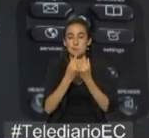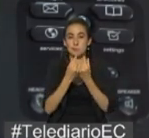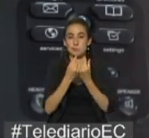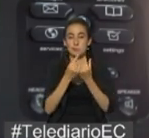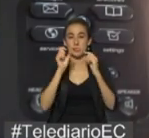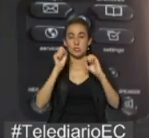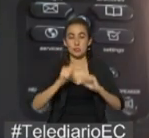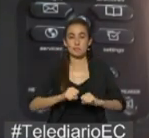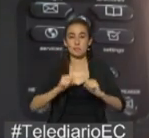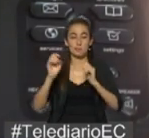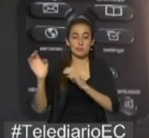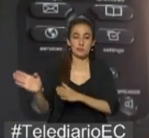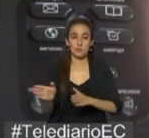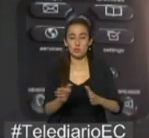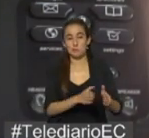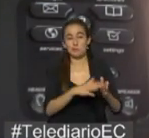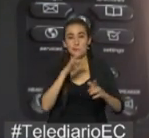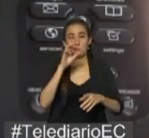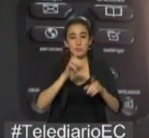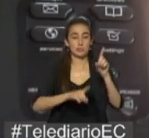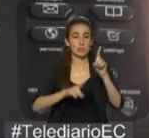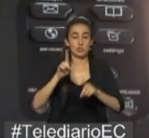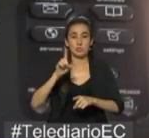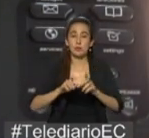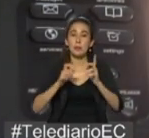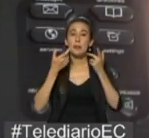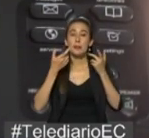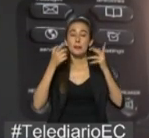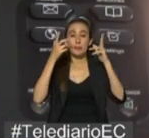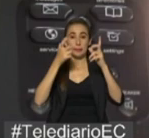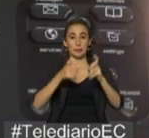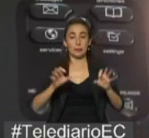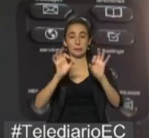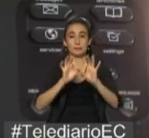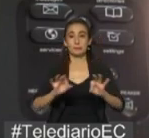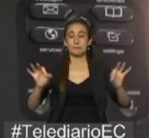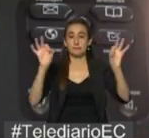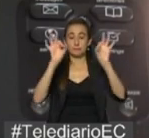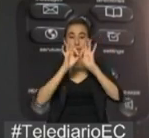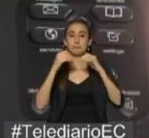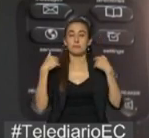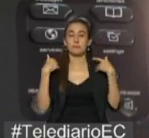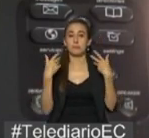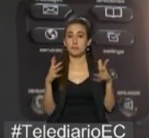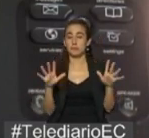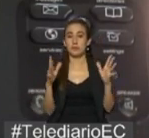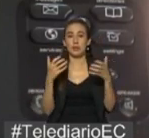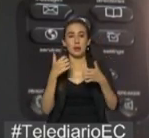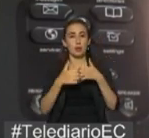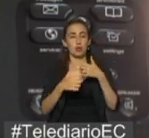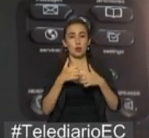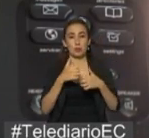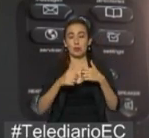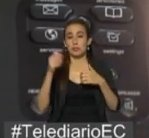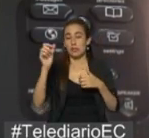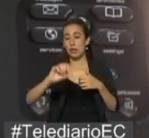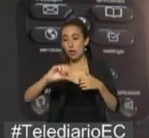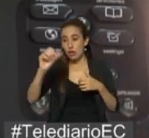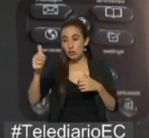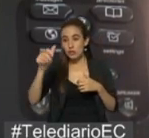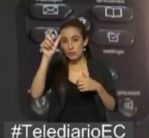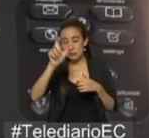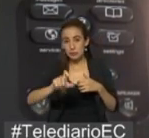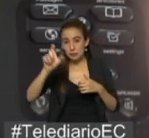del protocolo, y con respecto a esas personas, niños, por ejemplo, evidentemente no hay ninguna complicación. Las otras personas que